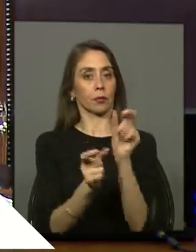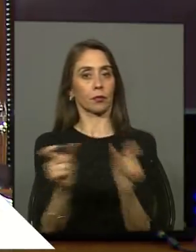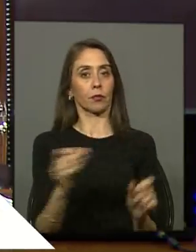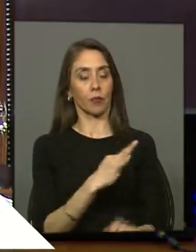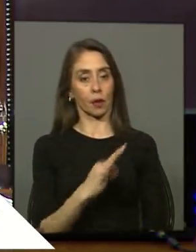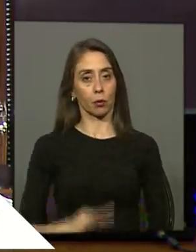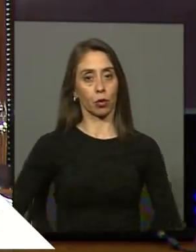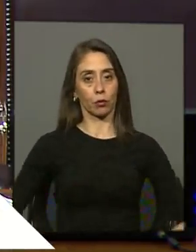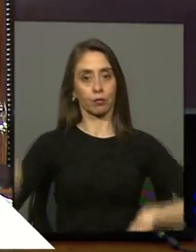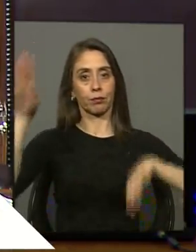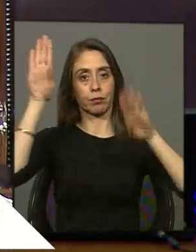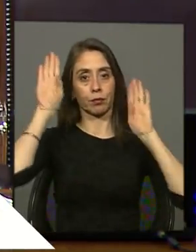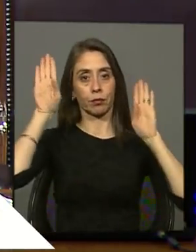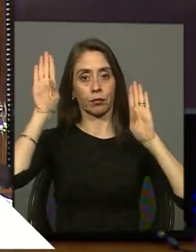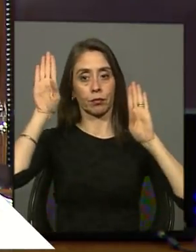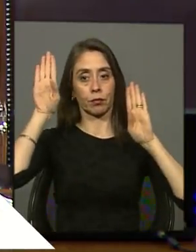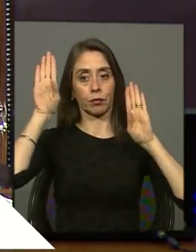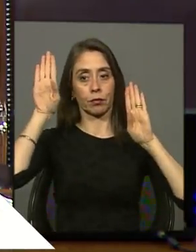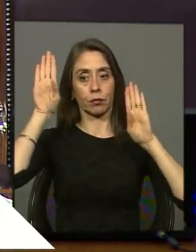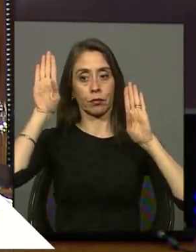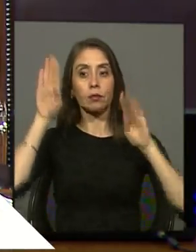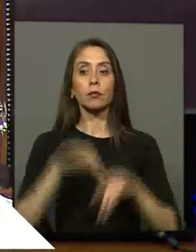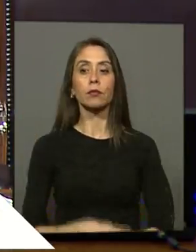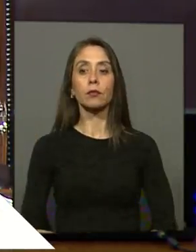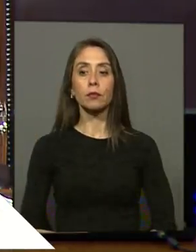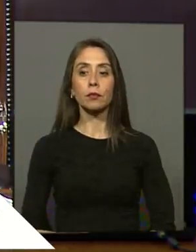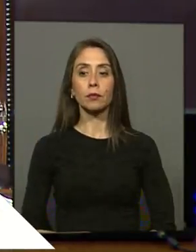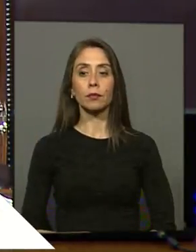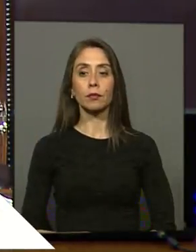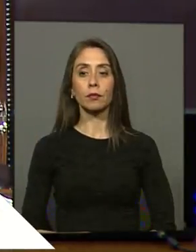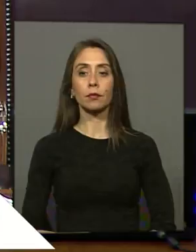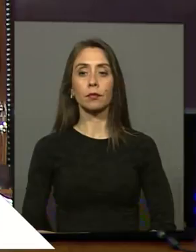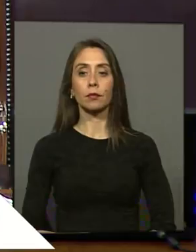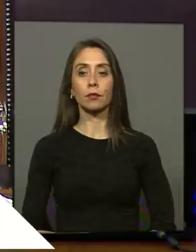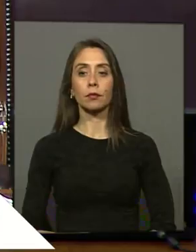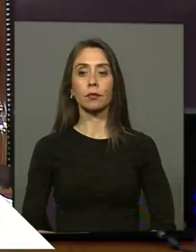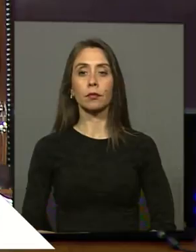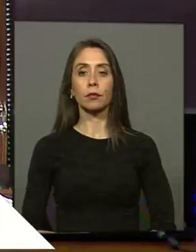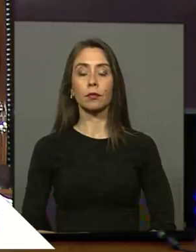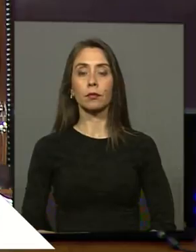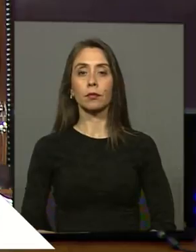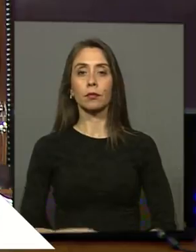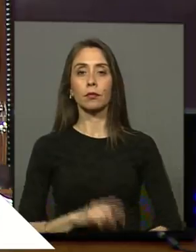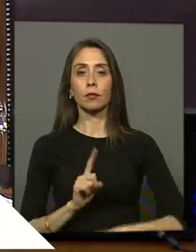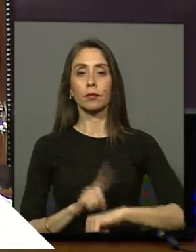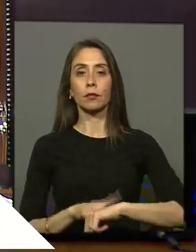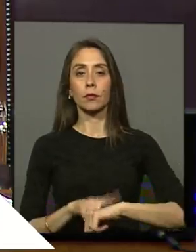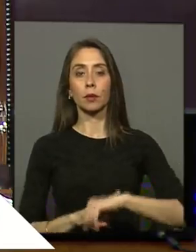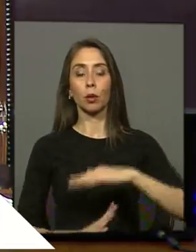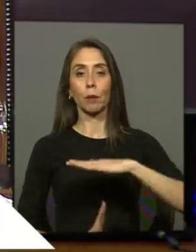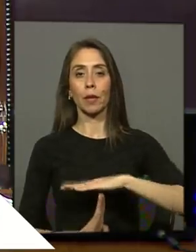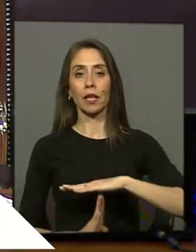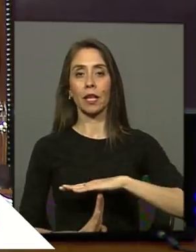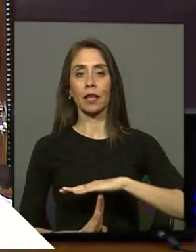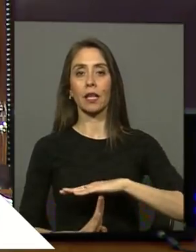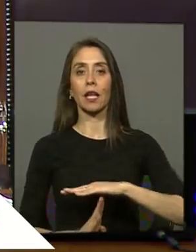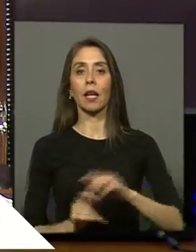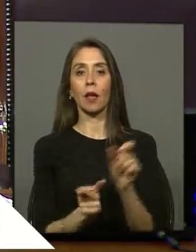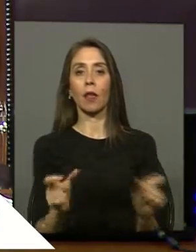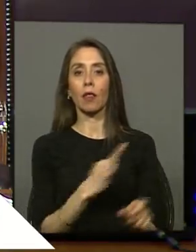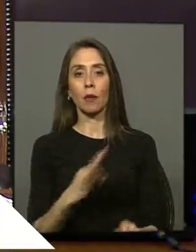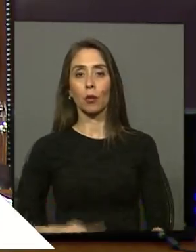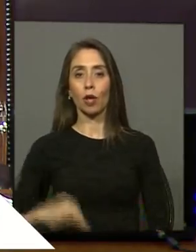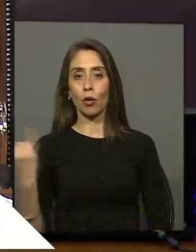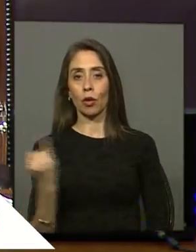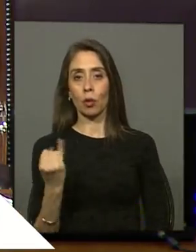que se encuentran levantando la mano para adherir a vuestra presentación en el tiempo pendiente del comité independiente damos la